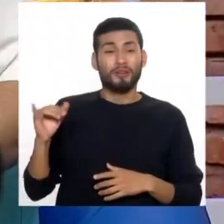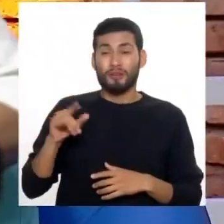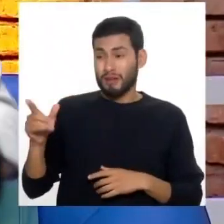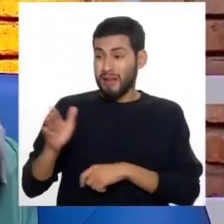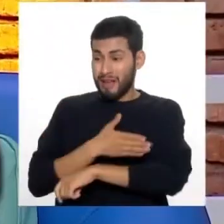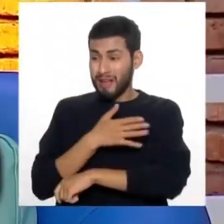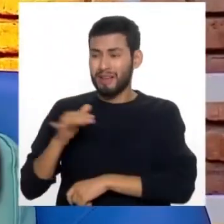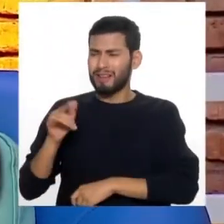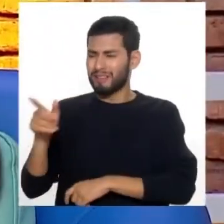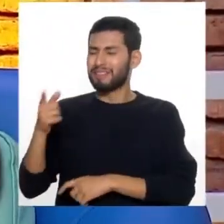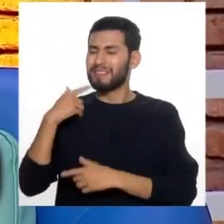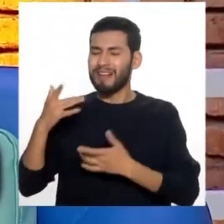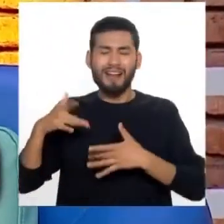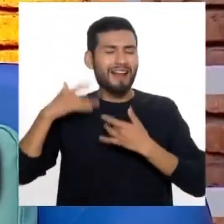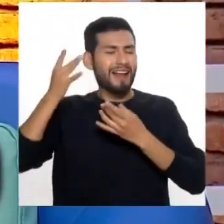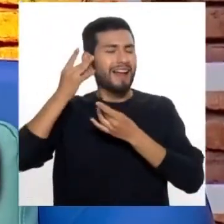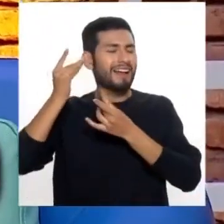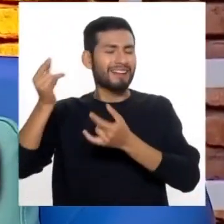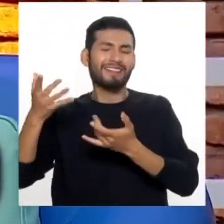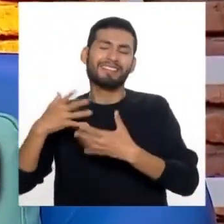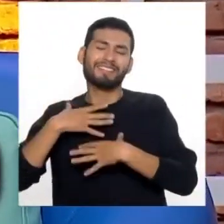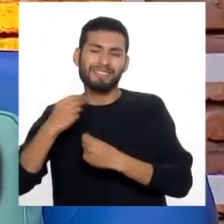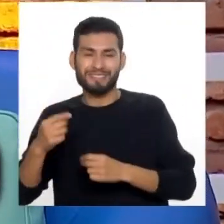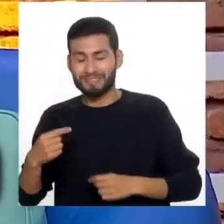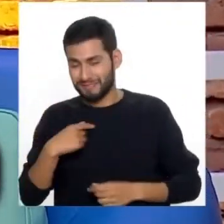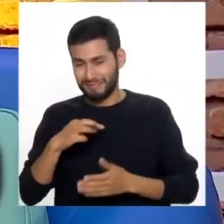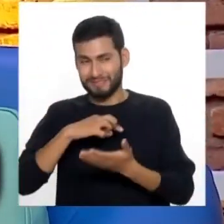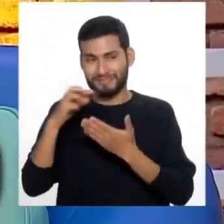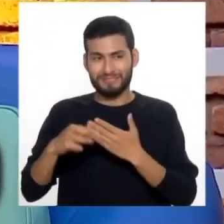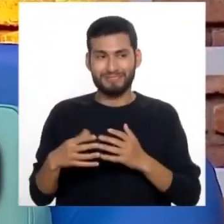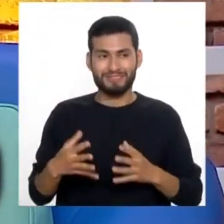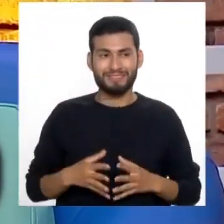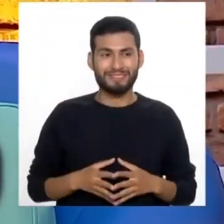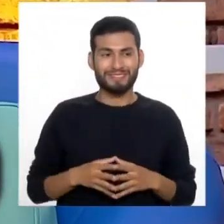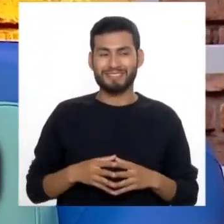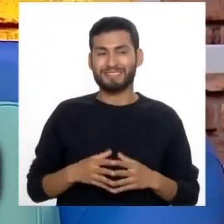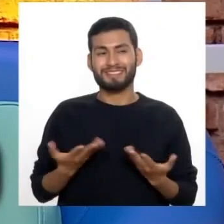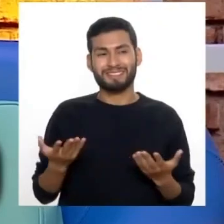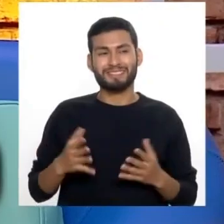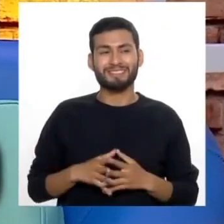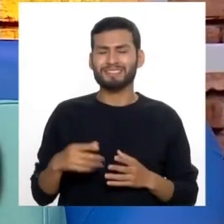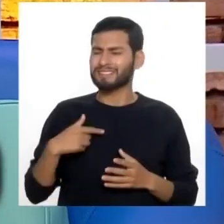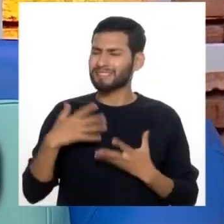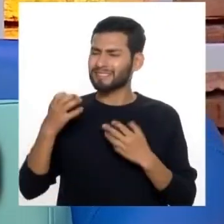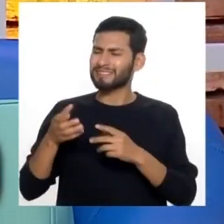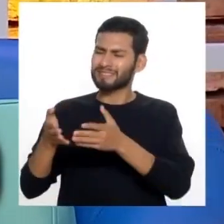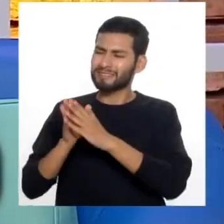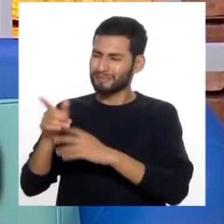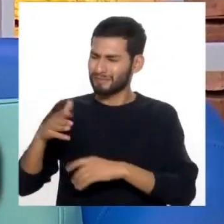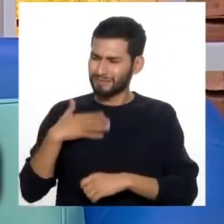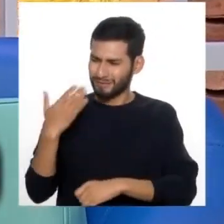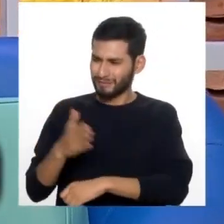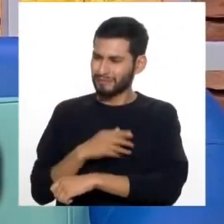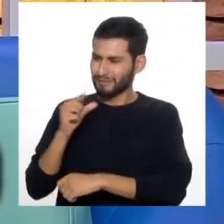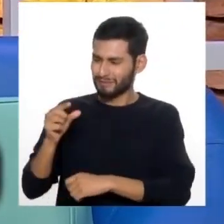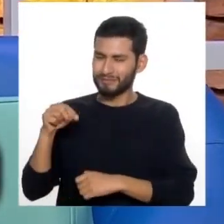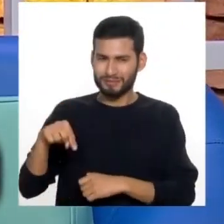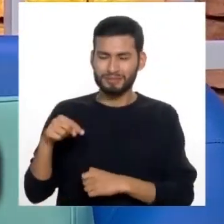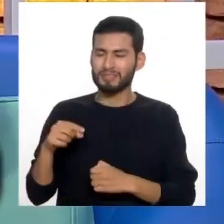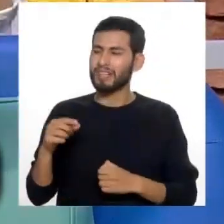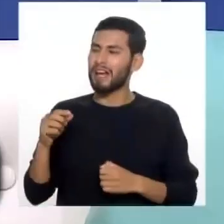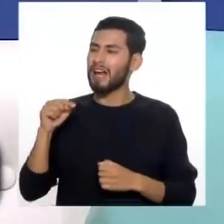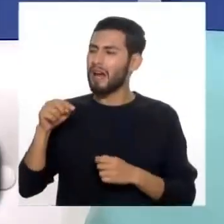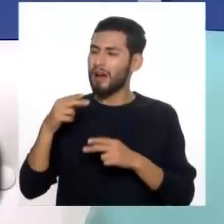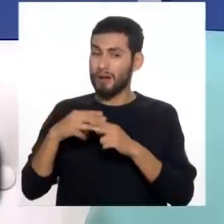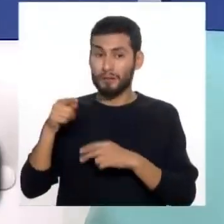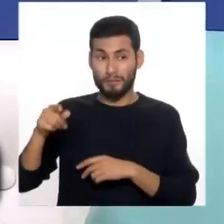cantas, sino encantas. Entonces yo siempre me paso aquí en el programa un poquito, ¿no? Y te quiero pedir si nos puedes cantar un poquito sí, a capela. Sí, por supuesto. A